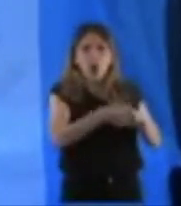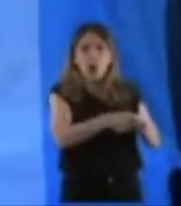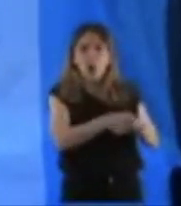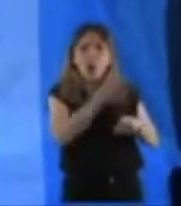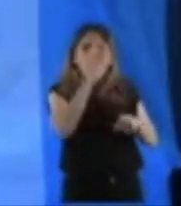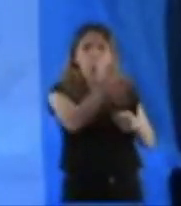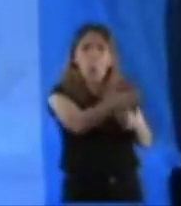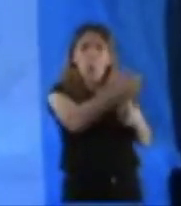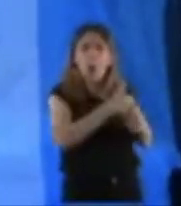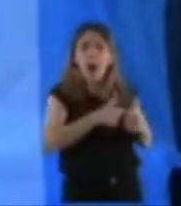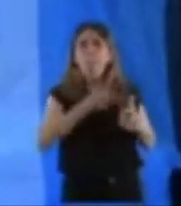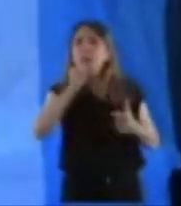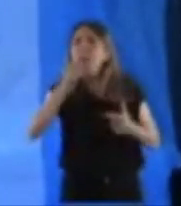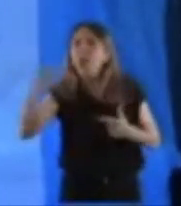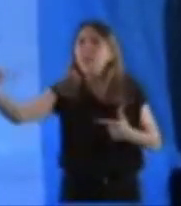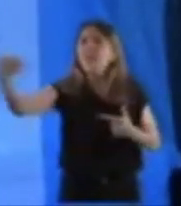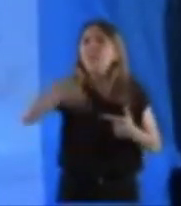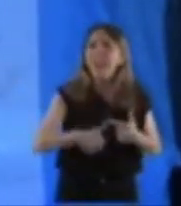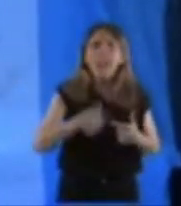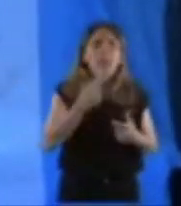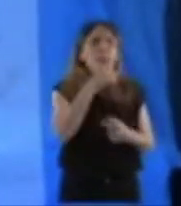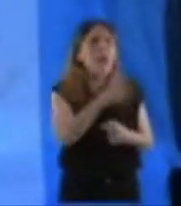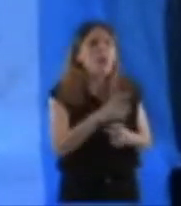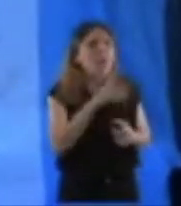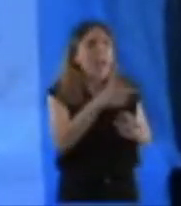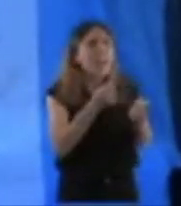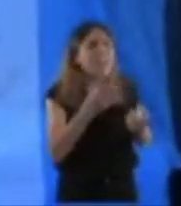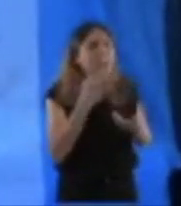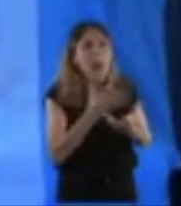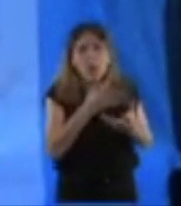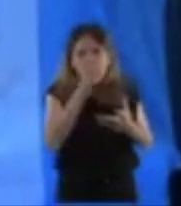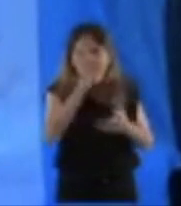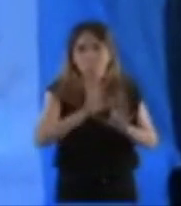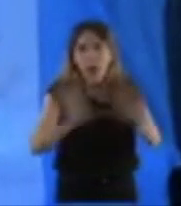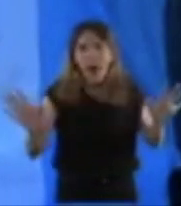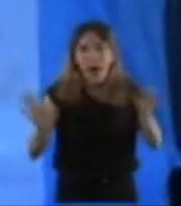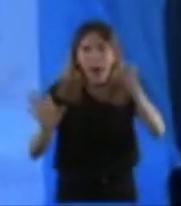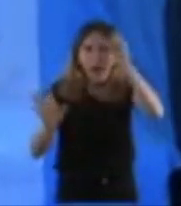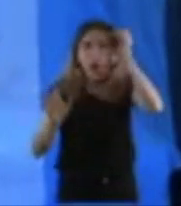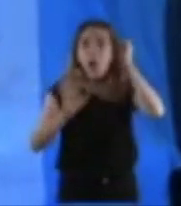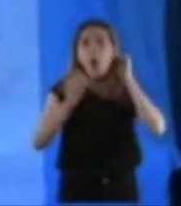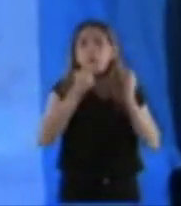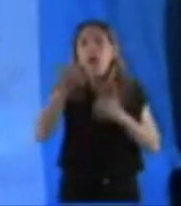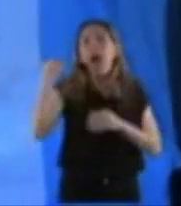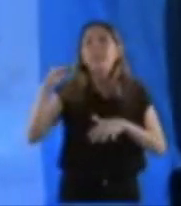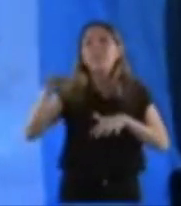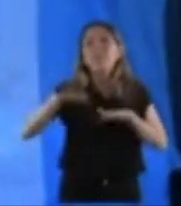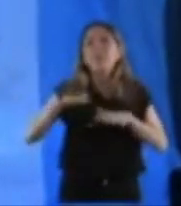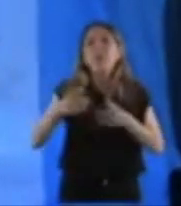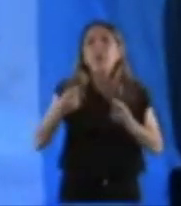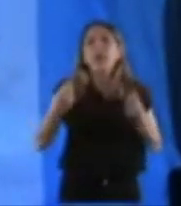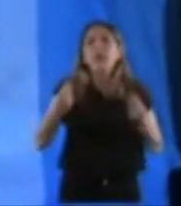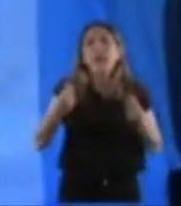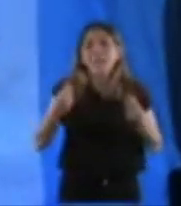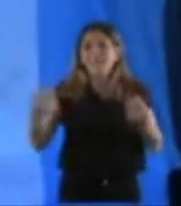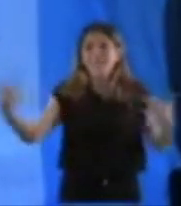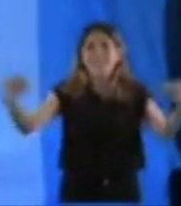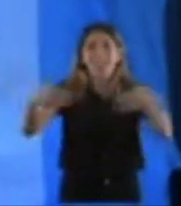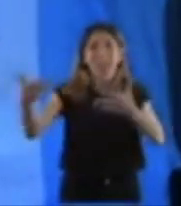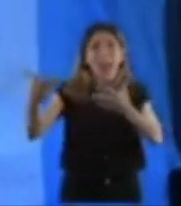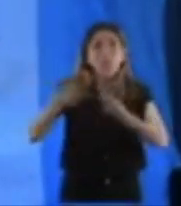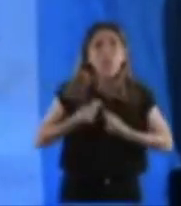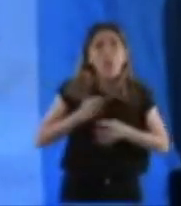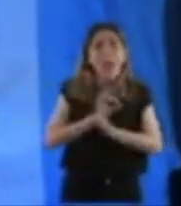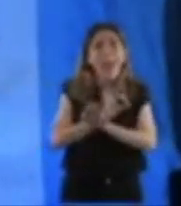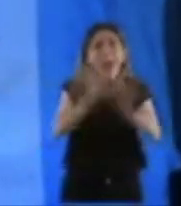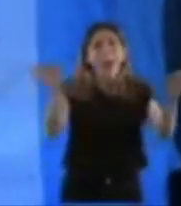ningún periodista vino a preguntarnos si necesitábamos un cañón o la necesidad que teníamos en ese momento. Nadie apareció,